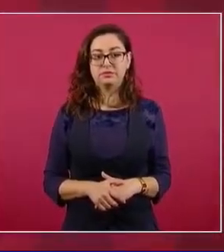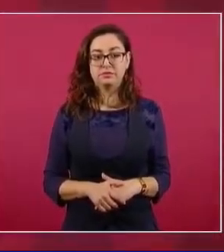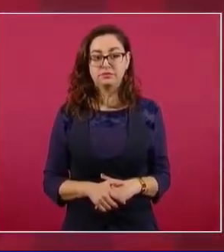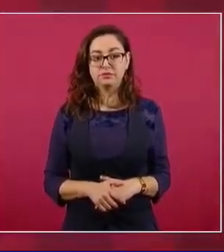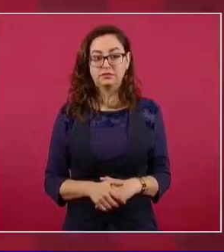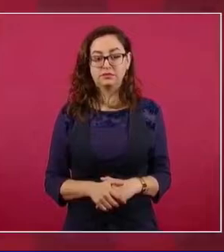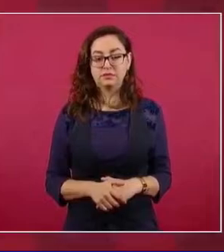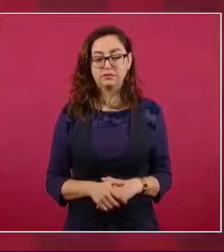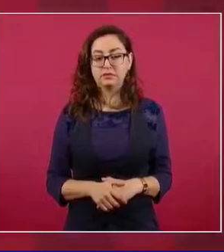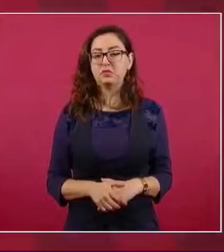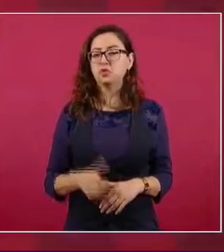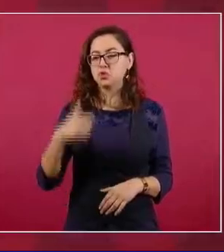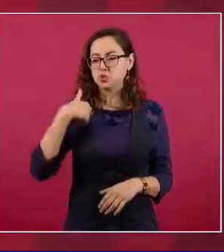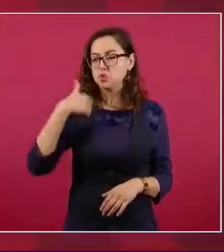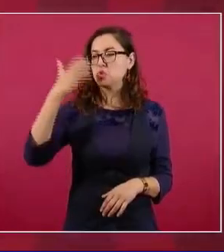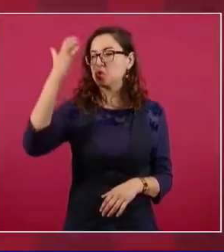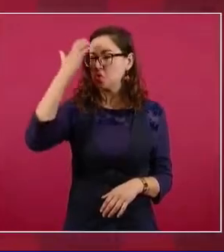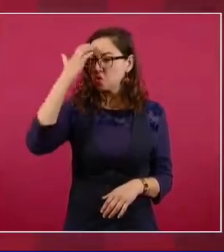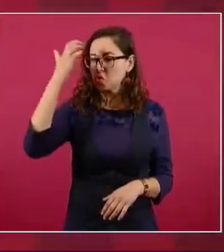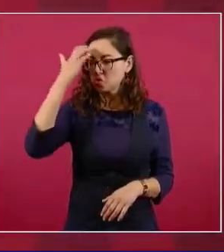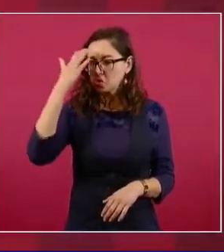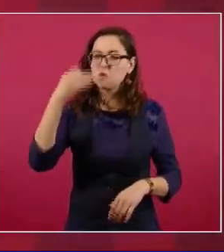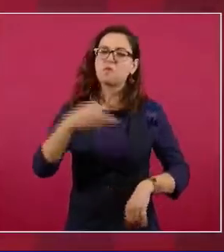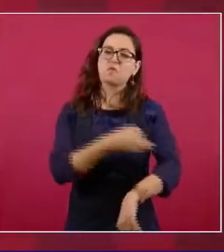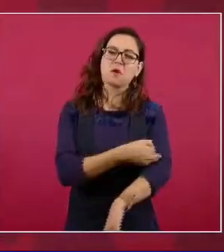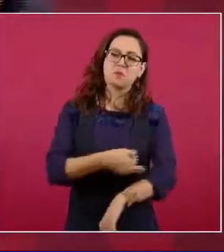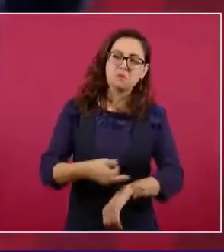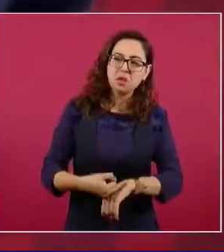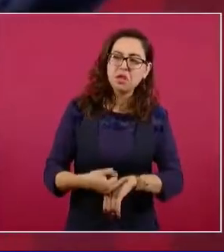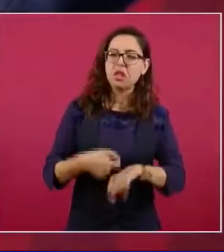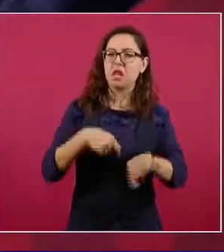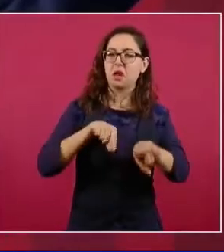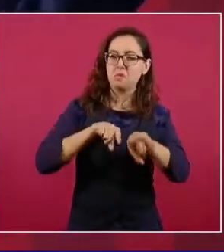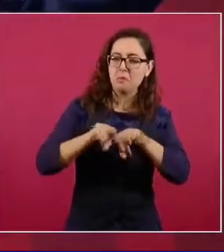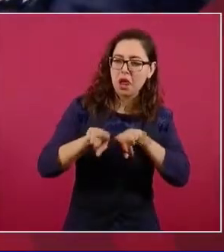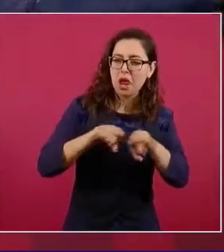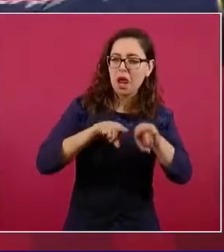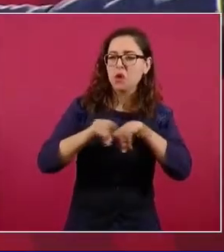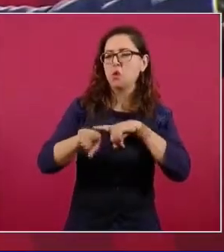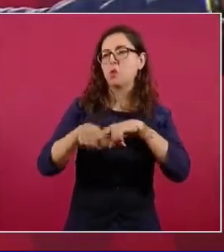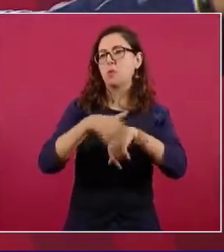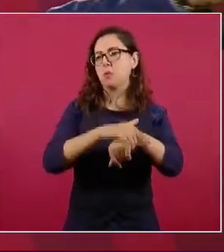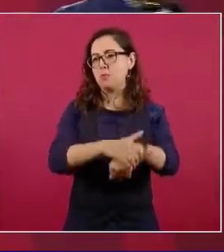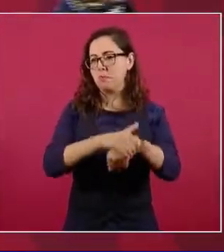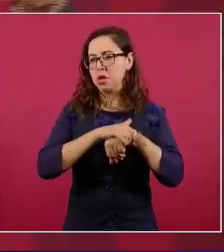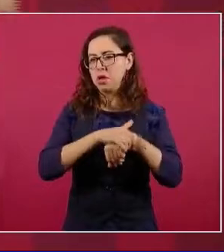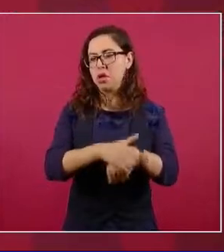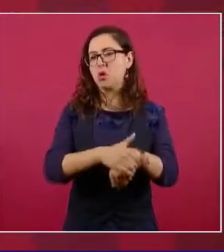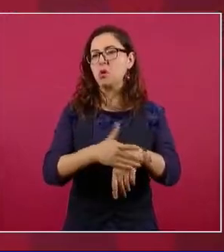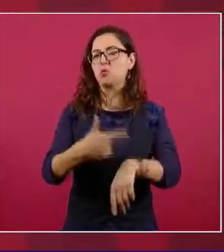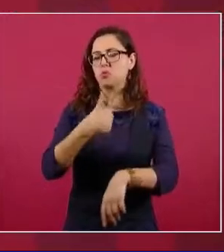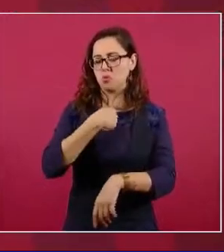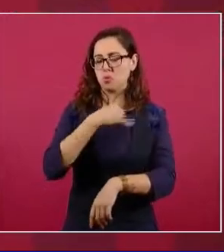del director de Obras Públicas y voy a conseguir